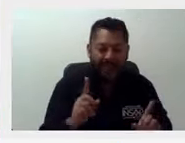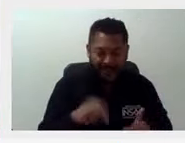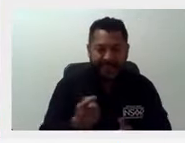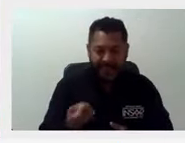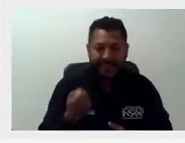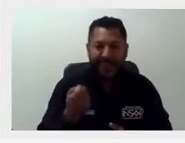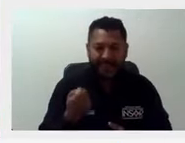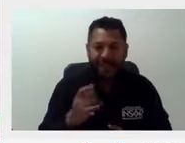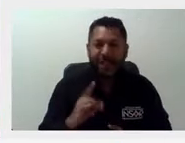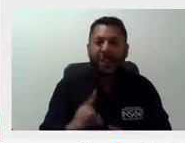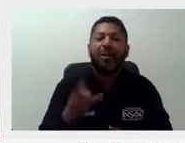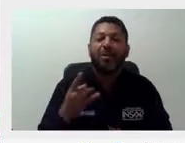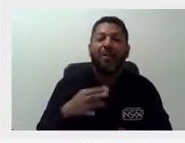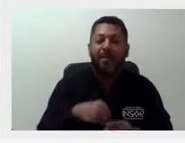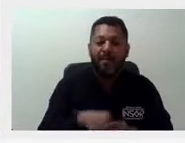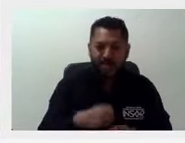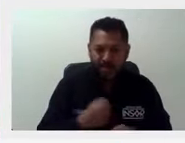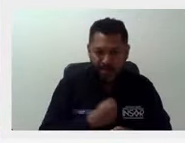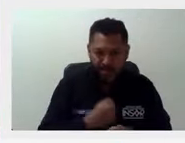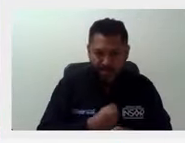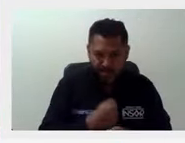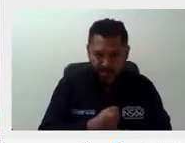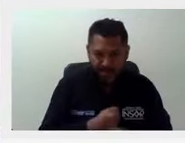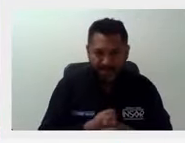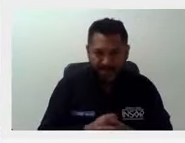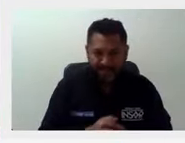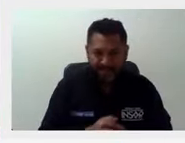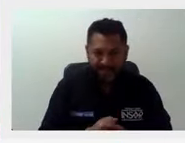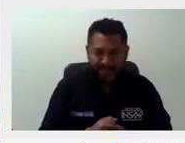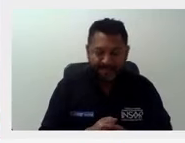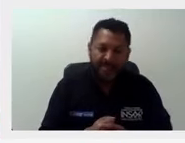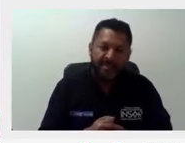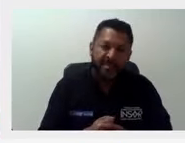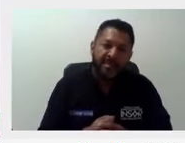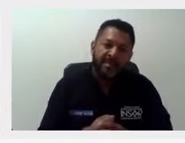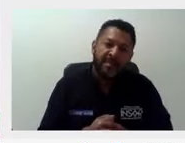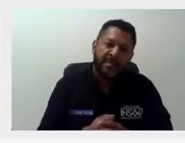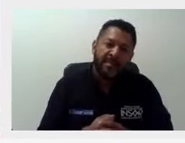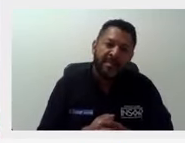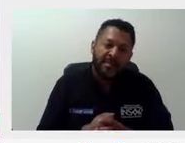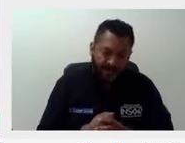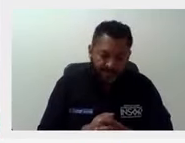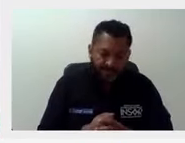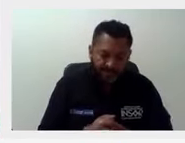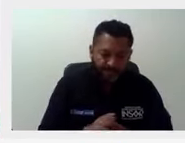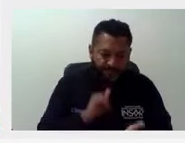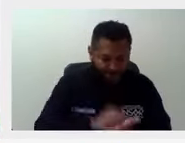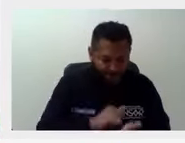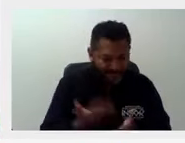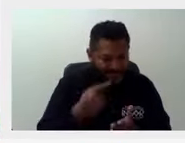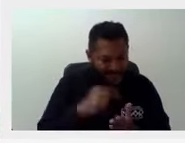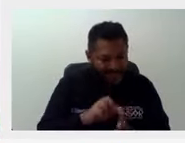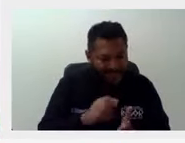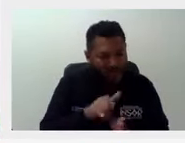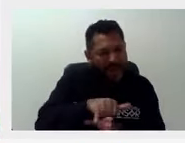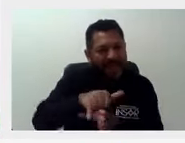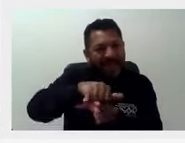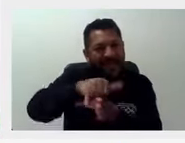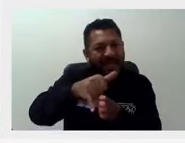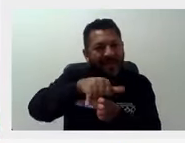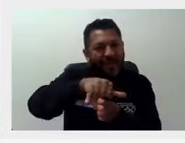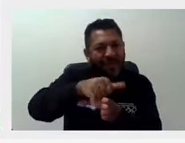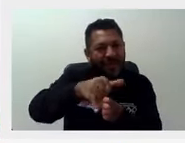en el ejercicio de la participación. Y yo creo que que vuelvo al punto del equilibrio y de cómo estamos comprendiendo